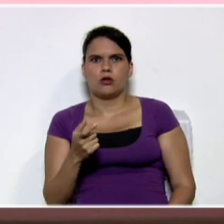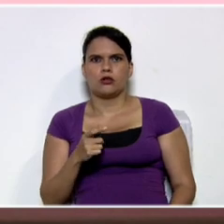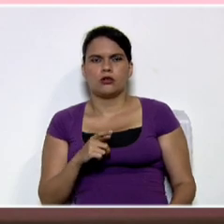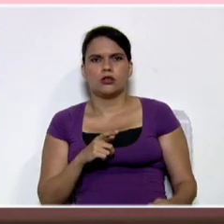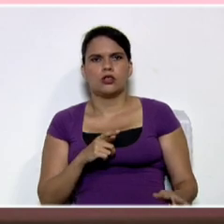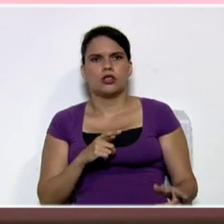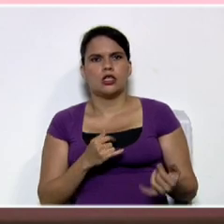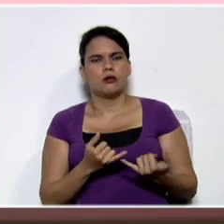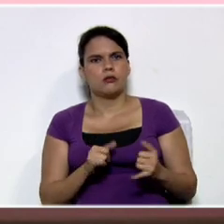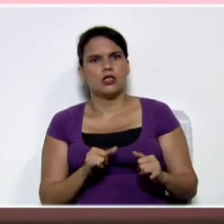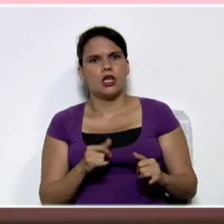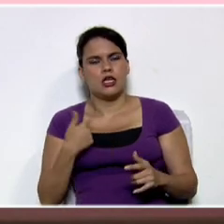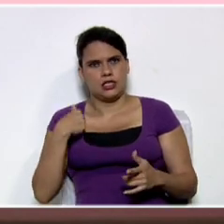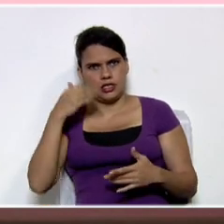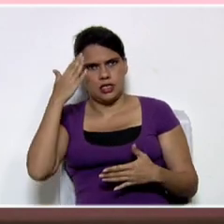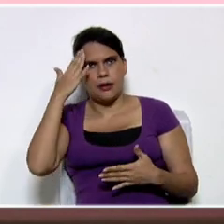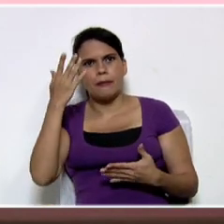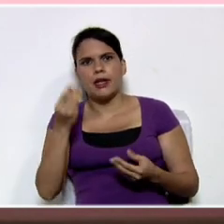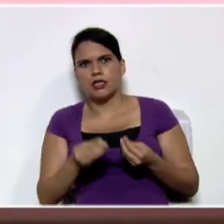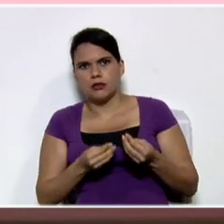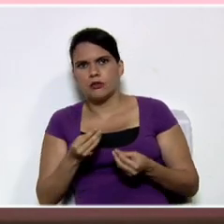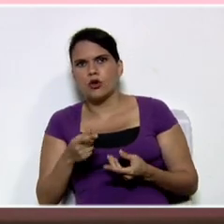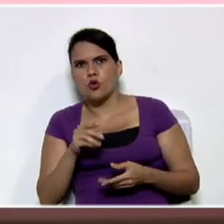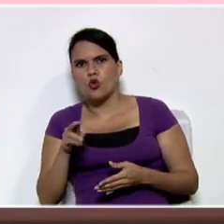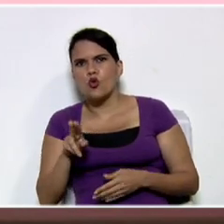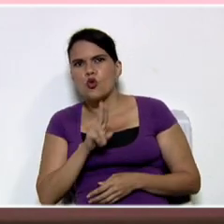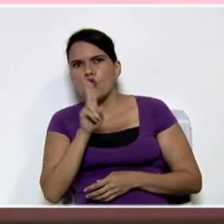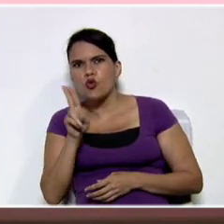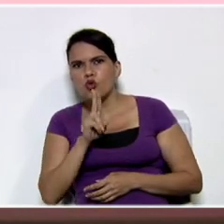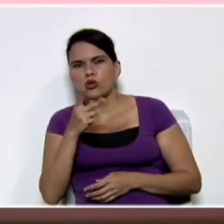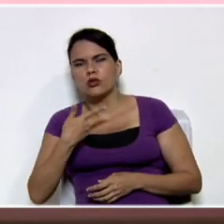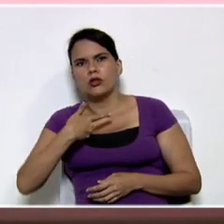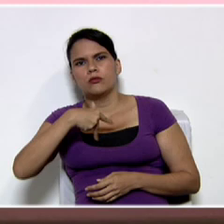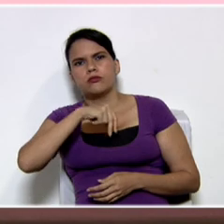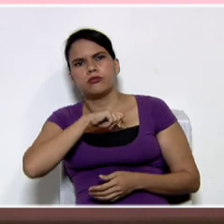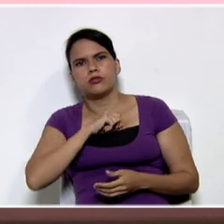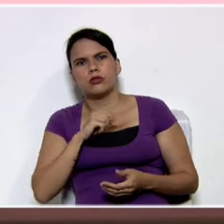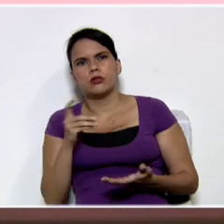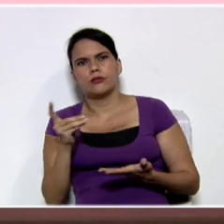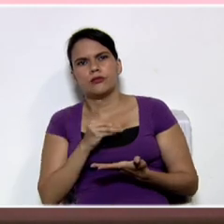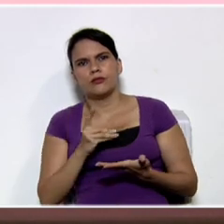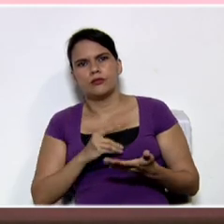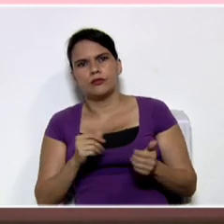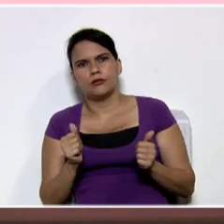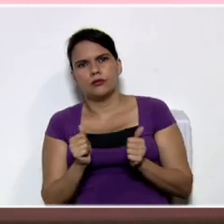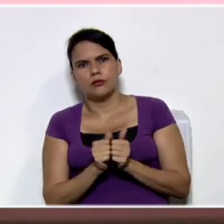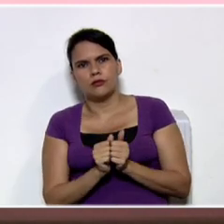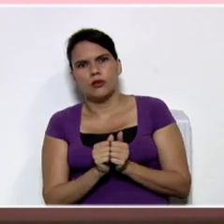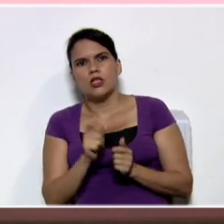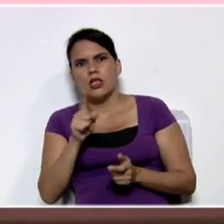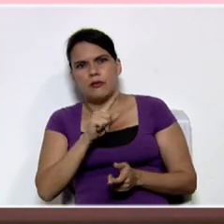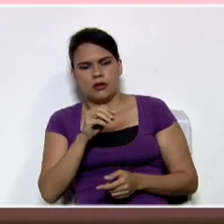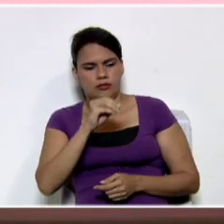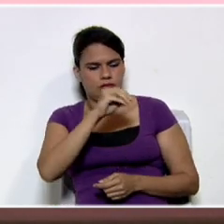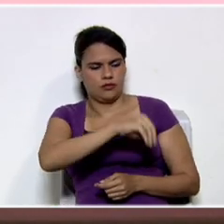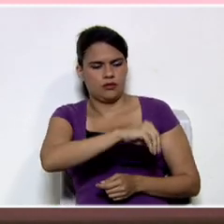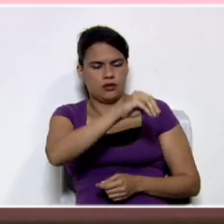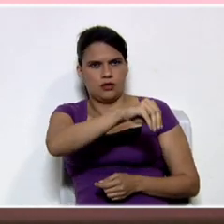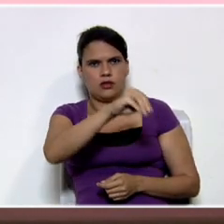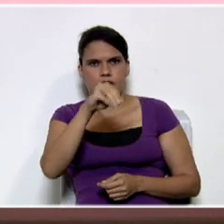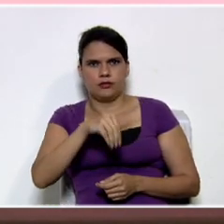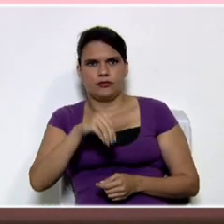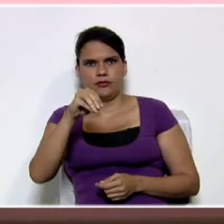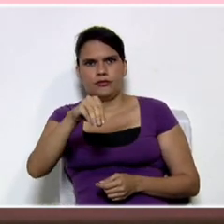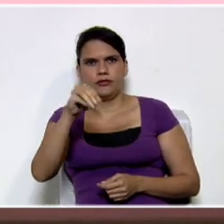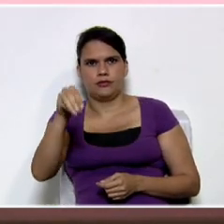para qué sirven estos petroglifos también hechos en casa? Pues sirve también como para hacer las